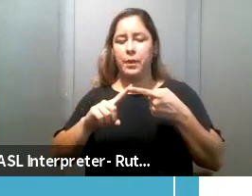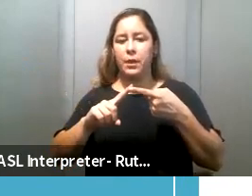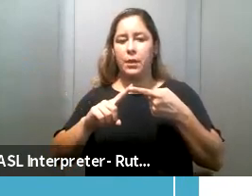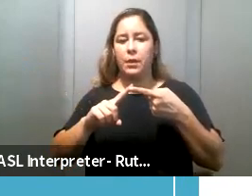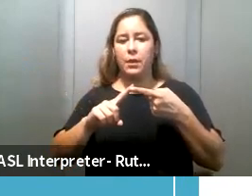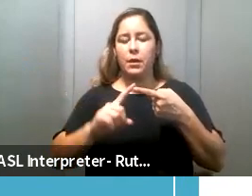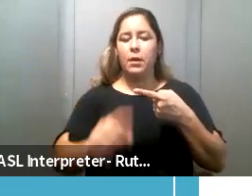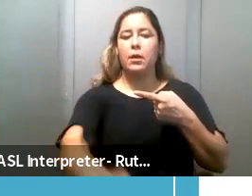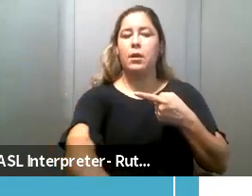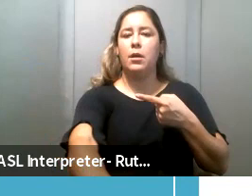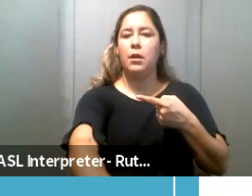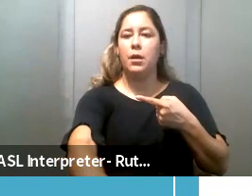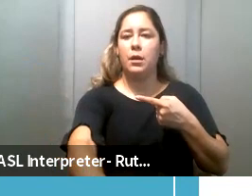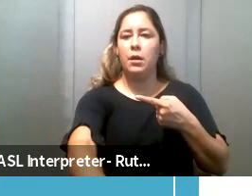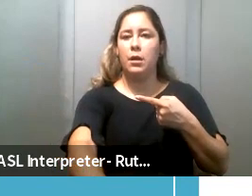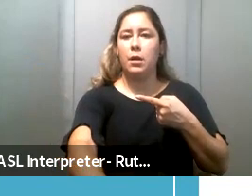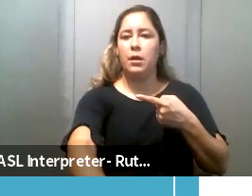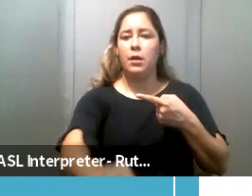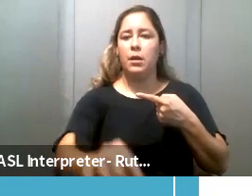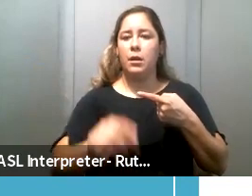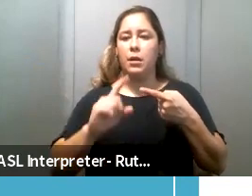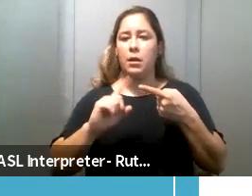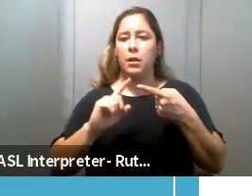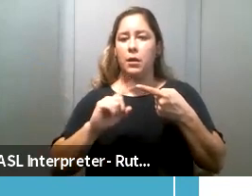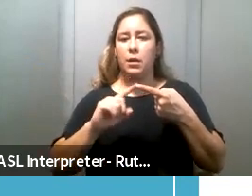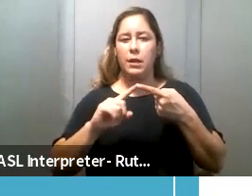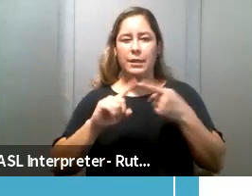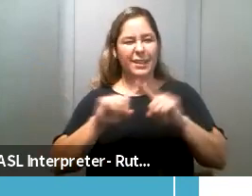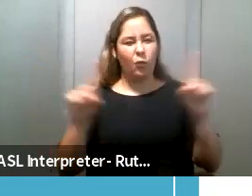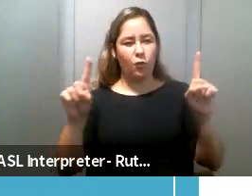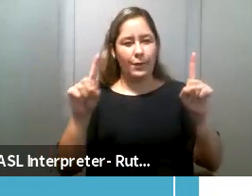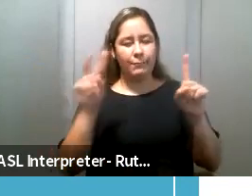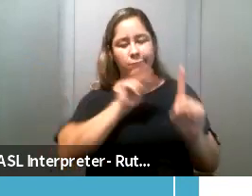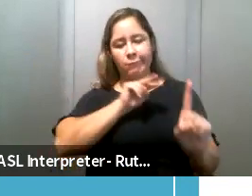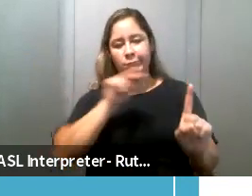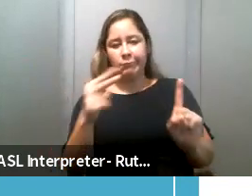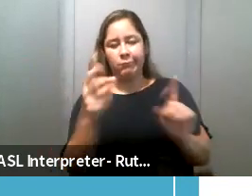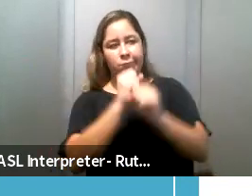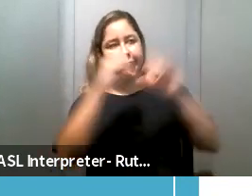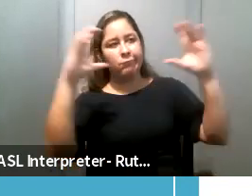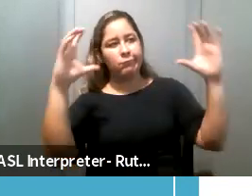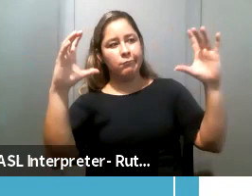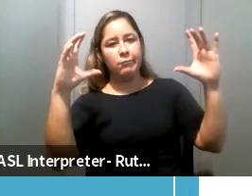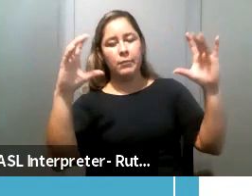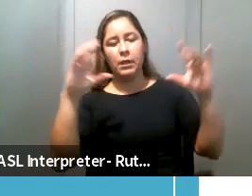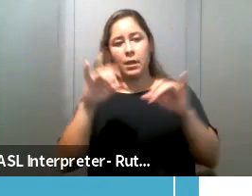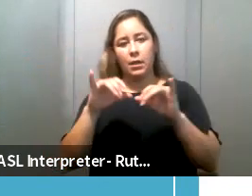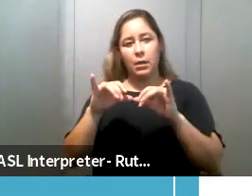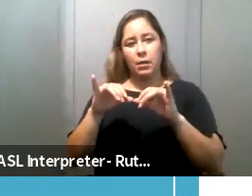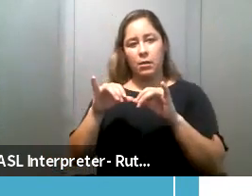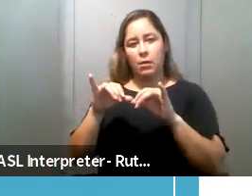es una completamente visión diferente para detención que